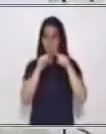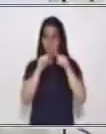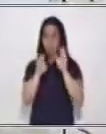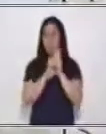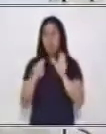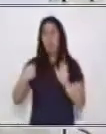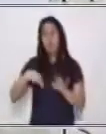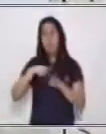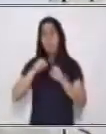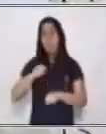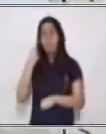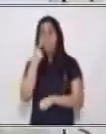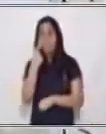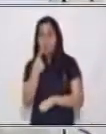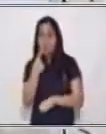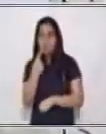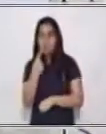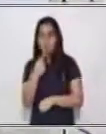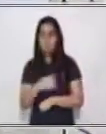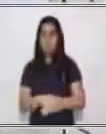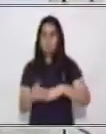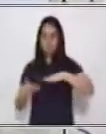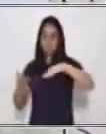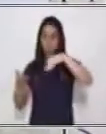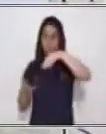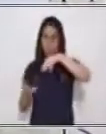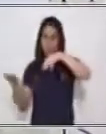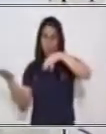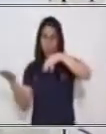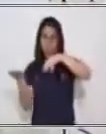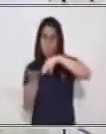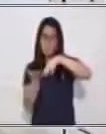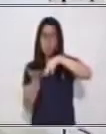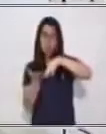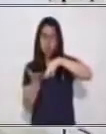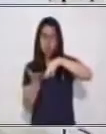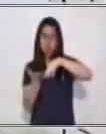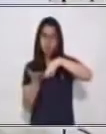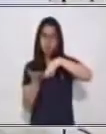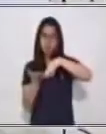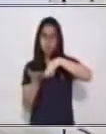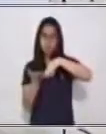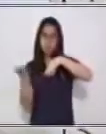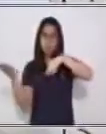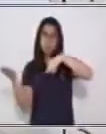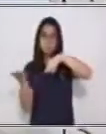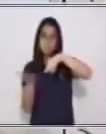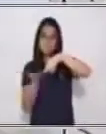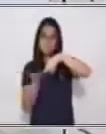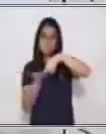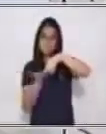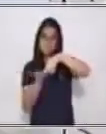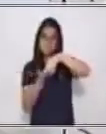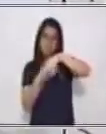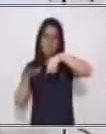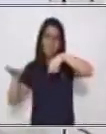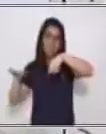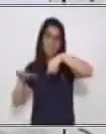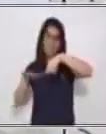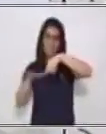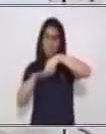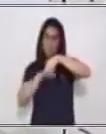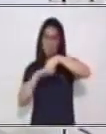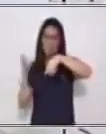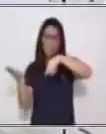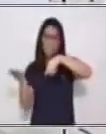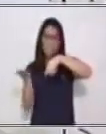perpendicular y horizontal, vamos a observar que forma una figura. El plano corta el cono, como observamos